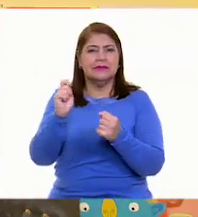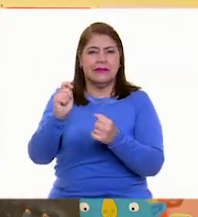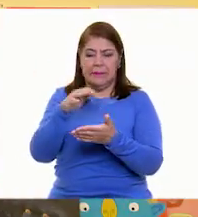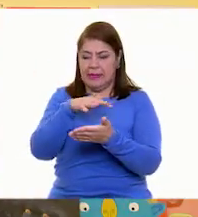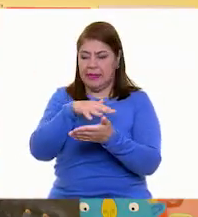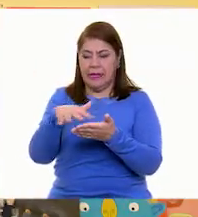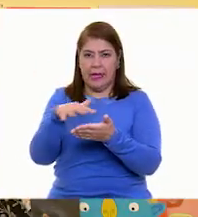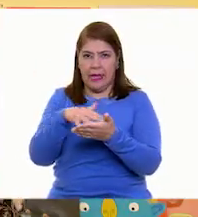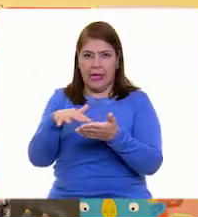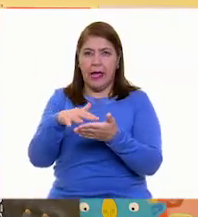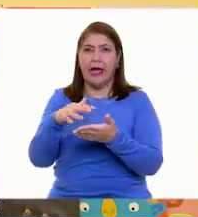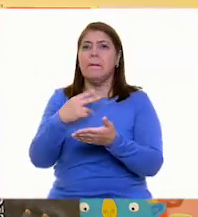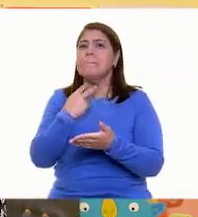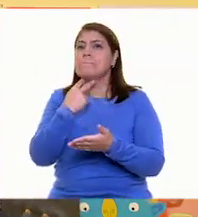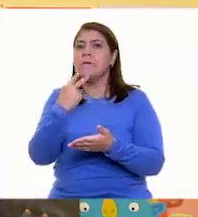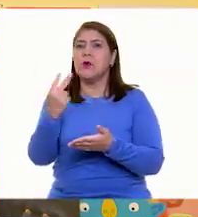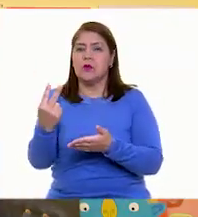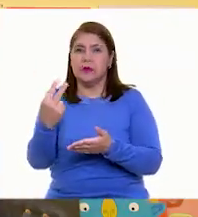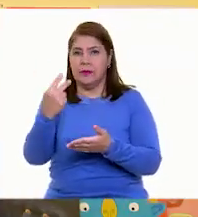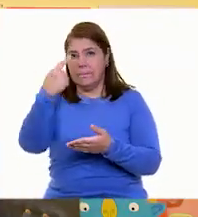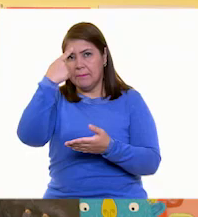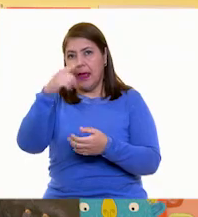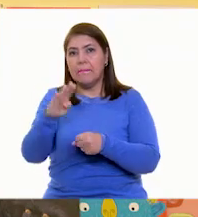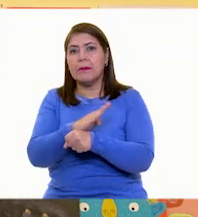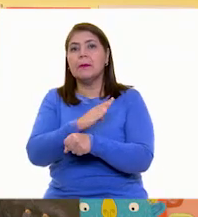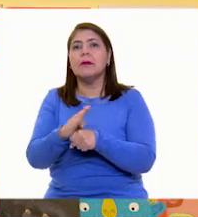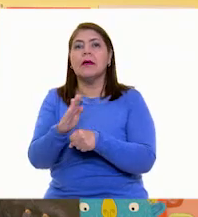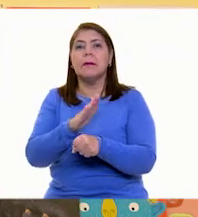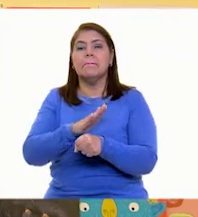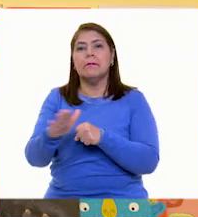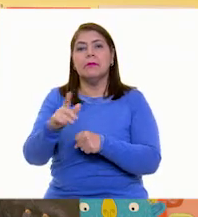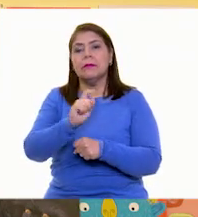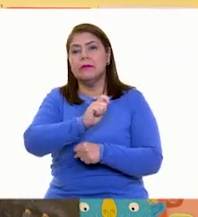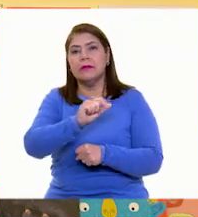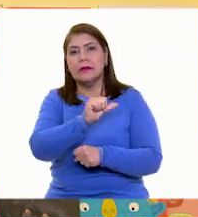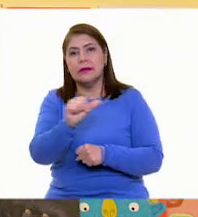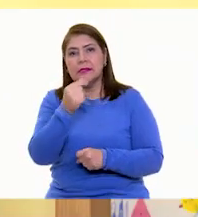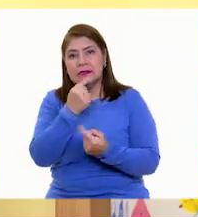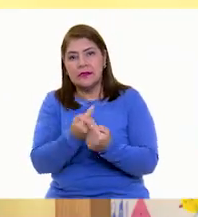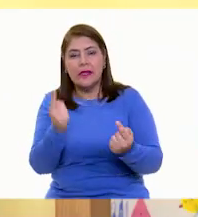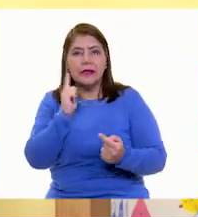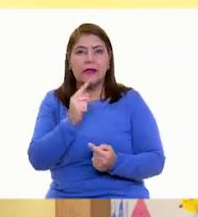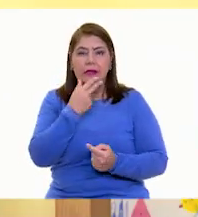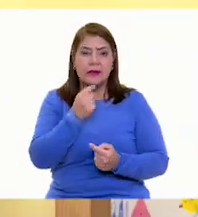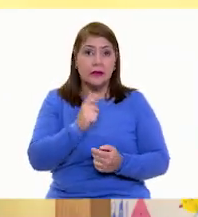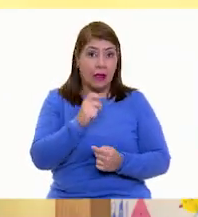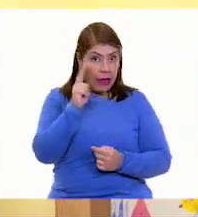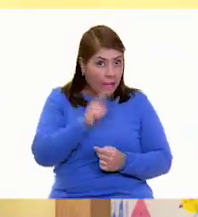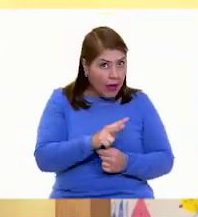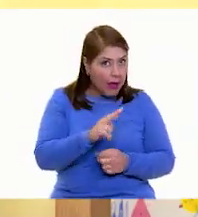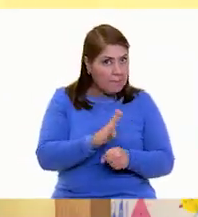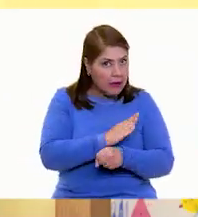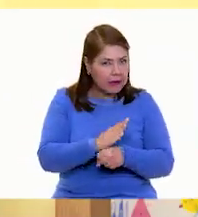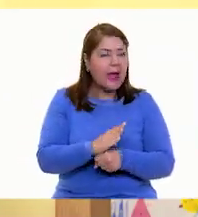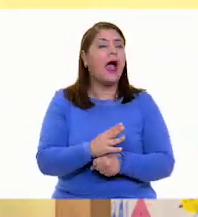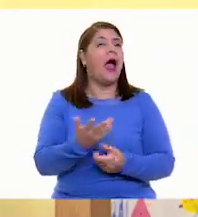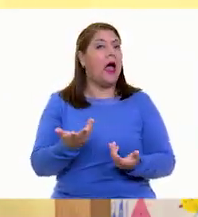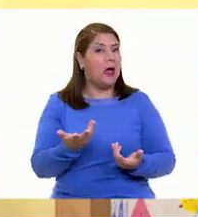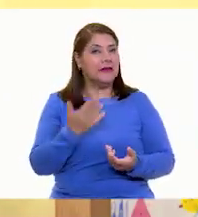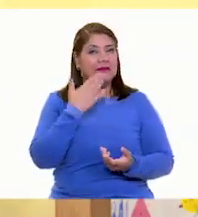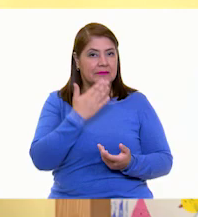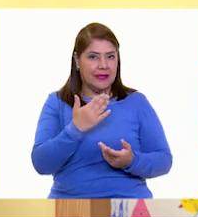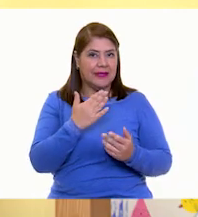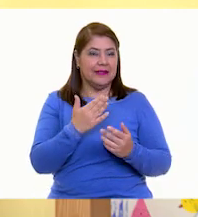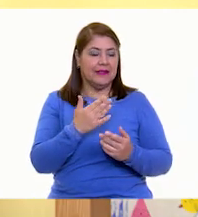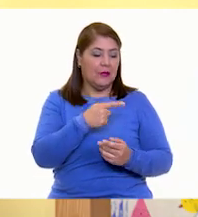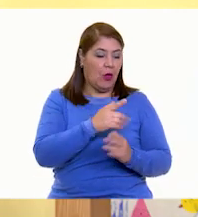alta y de los beneficios que esta tiene para las niñas y los niños. ¿En serio? Pues dejaremos entonces el libro